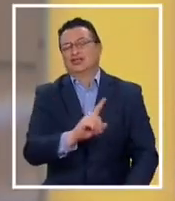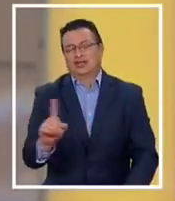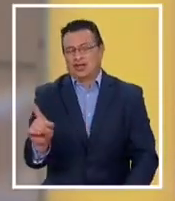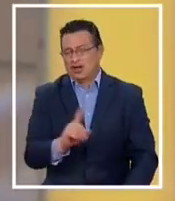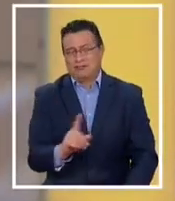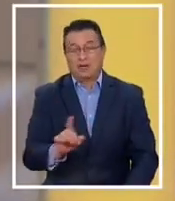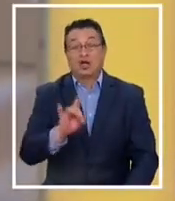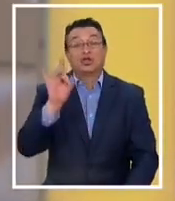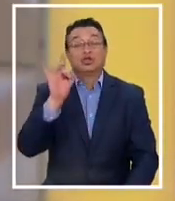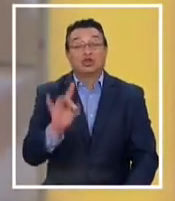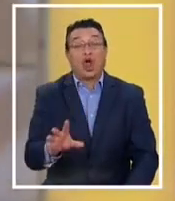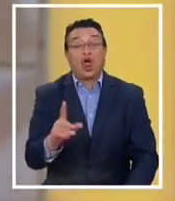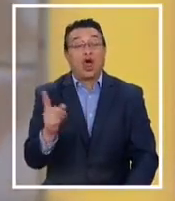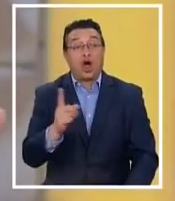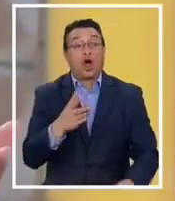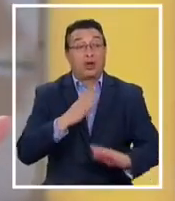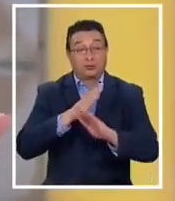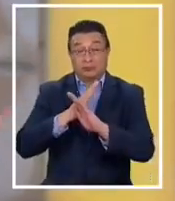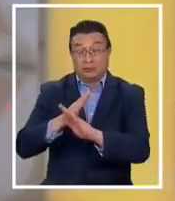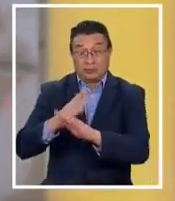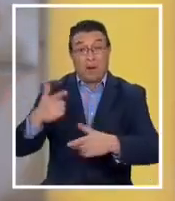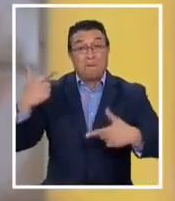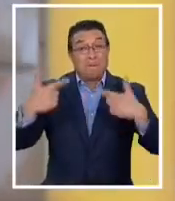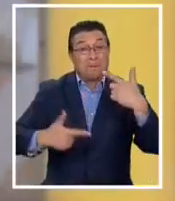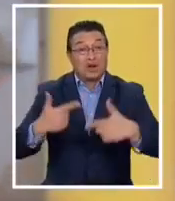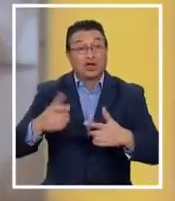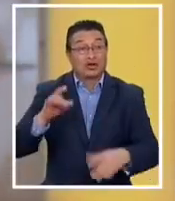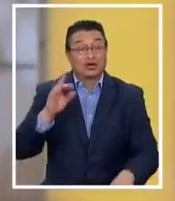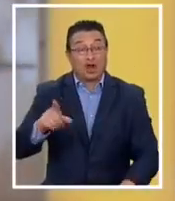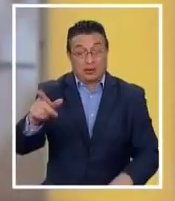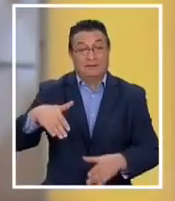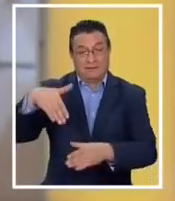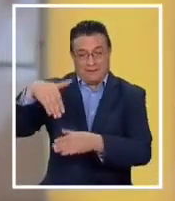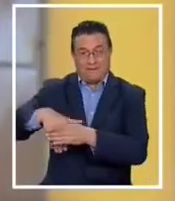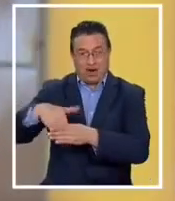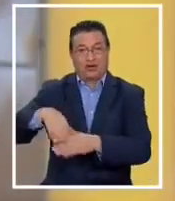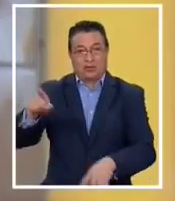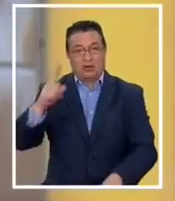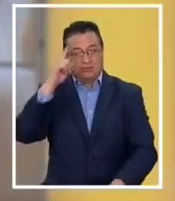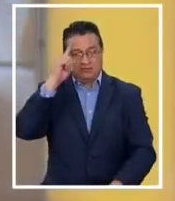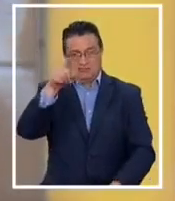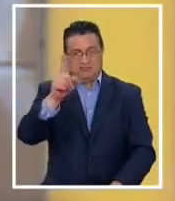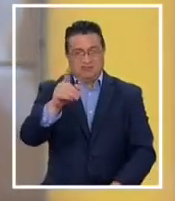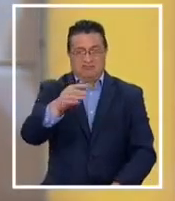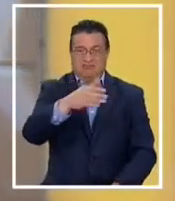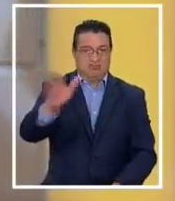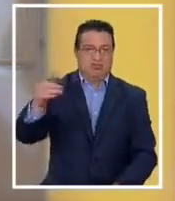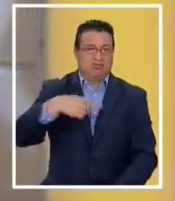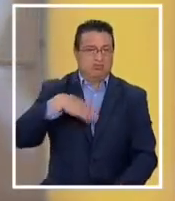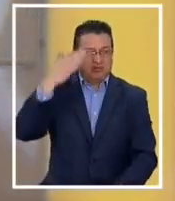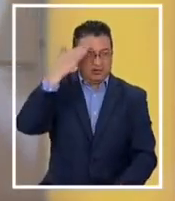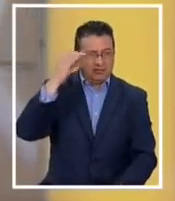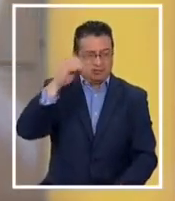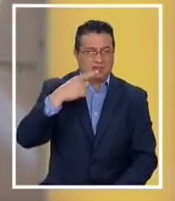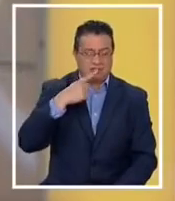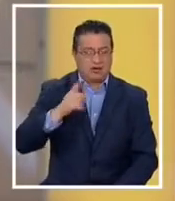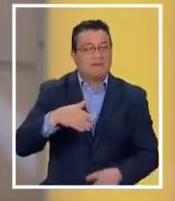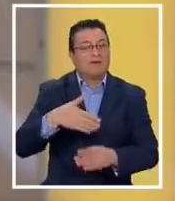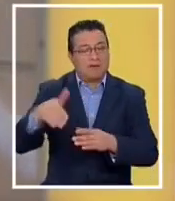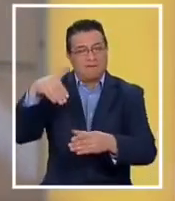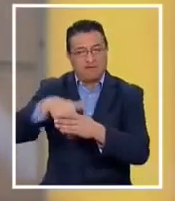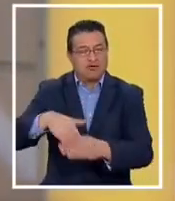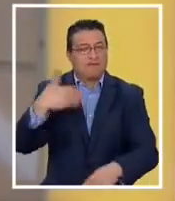sólo lo único que inhabilitan en el caso de la política son los electores cuando deciden dejar afuera a alguien porque no les parece su forma de actuar